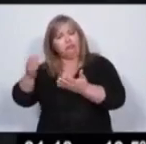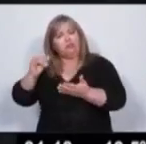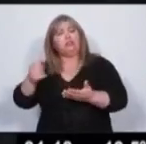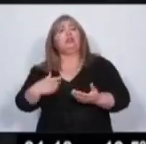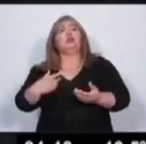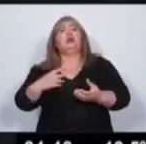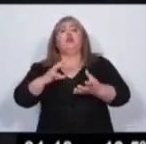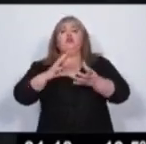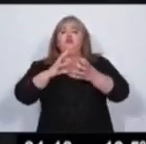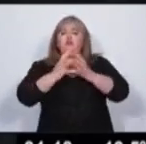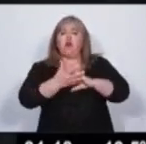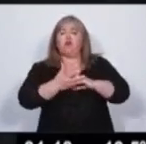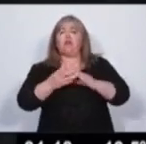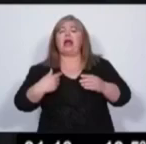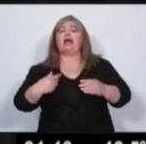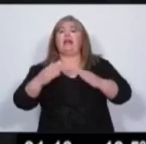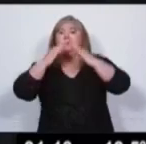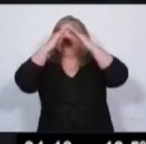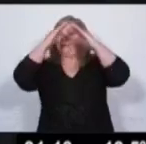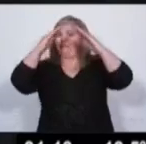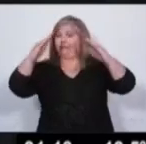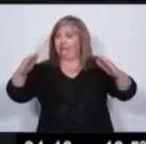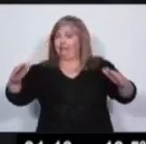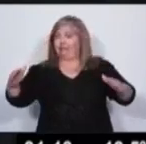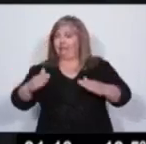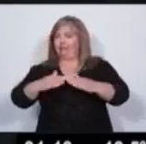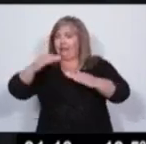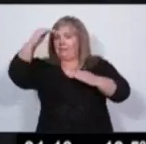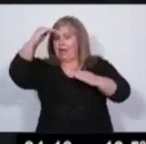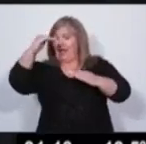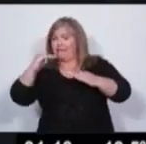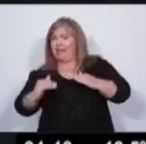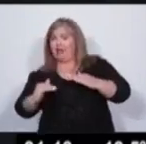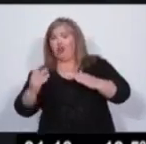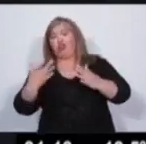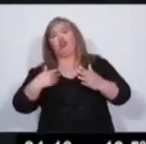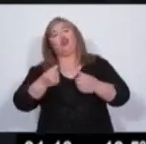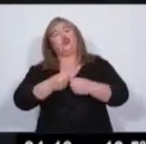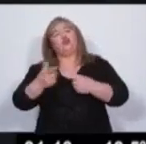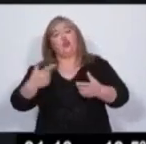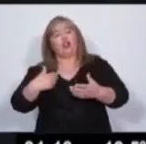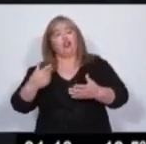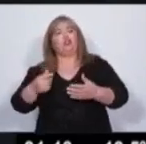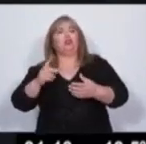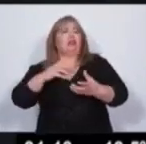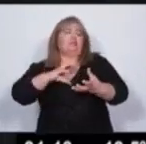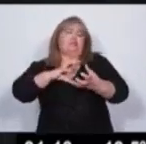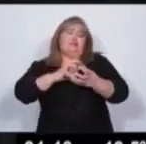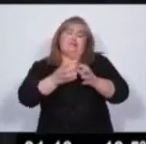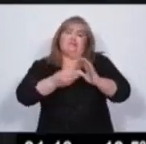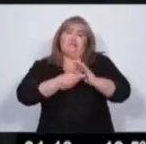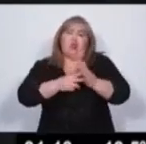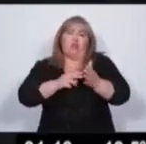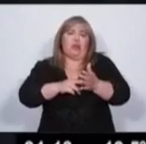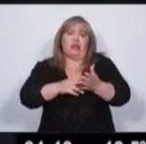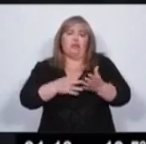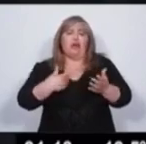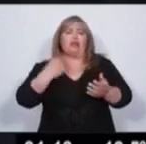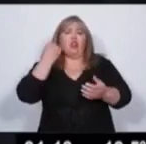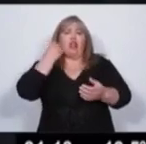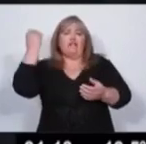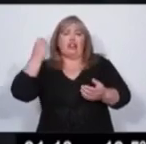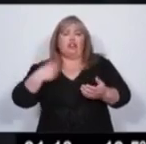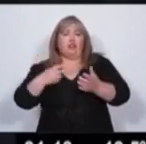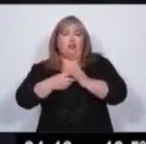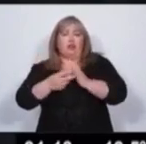recomponer la pirámide salarial que deterioró la paritaria nacional y la inflación vamos a poner estímulos a la